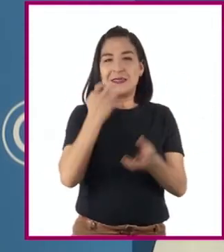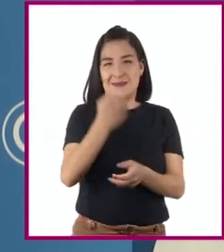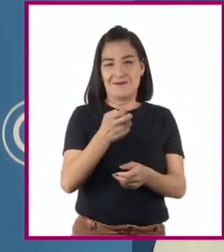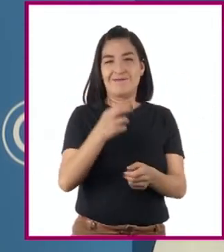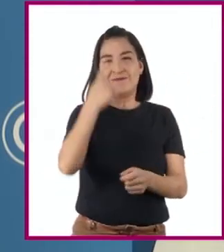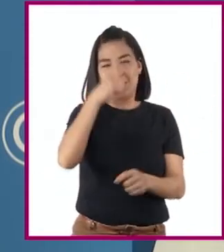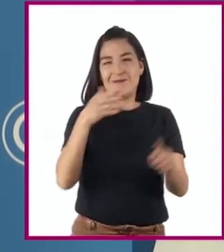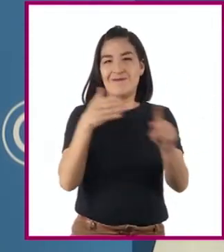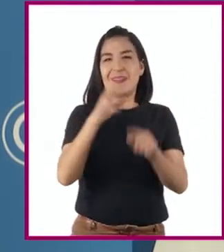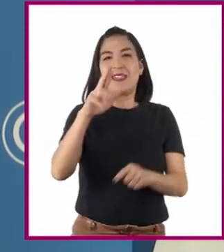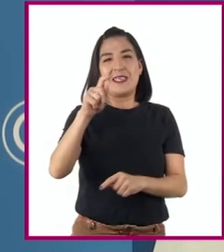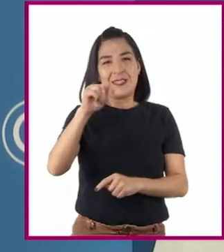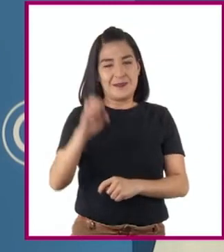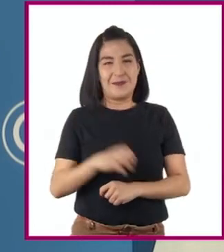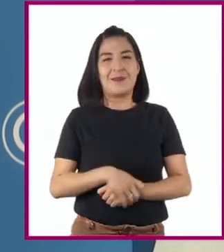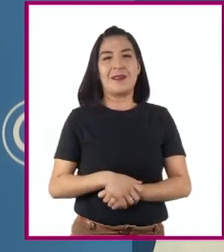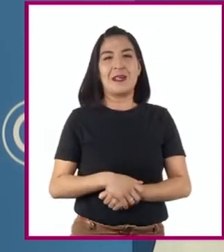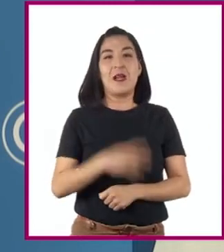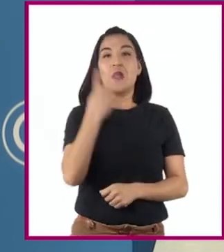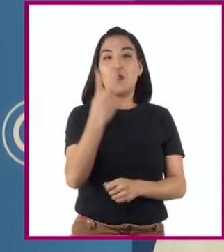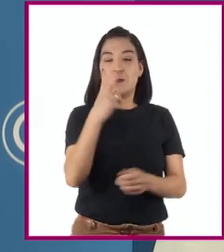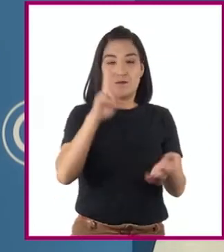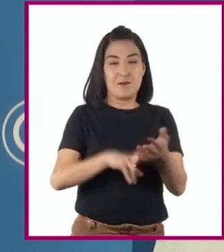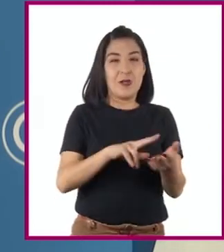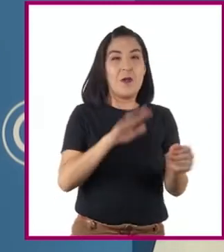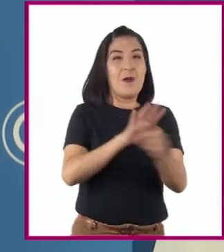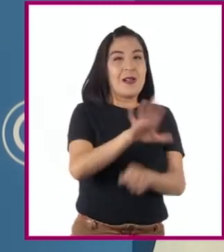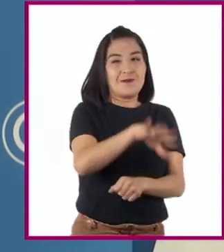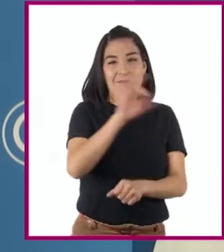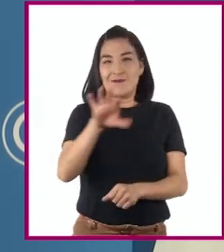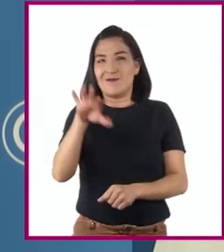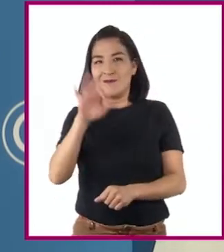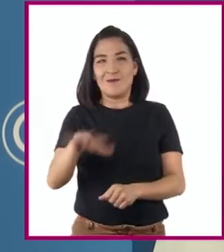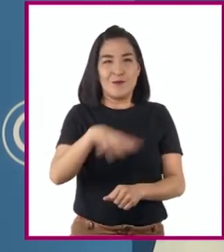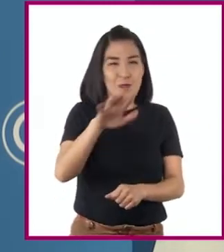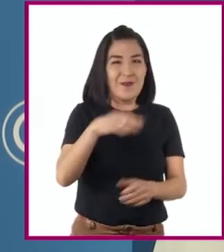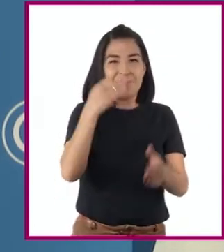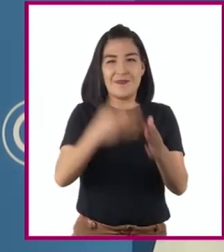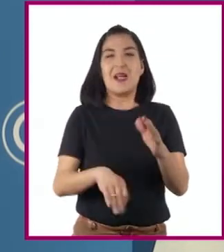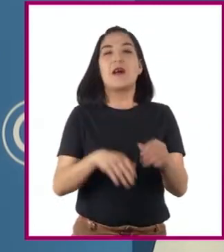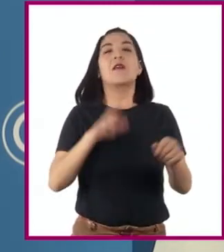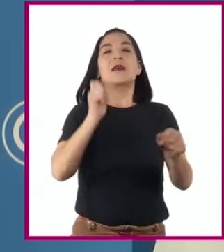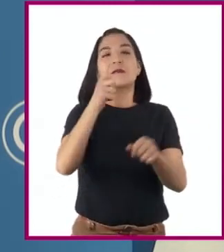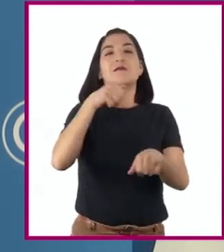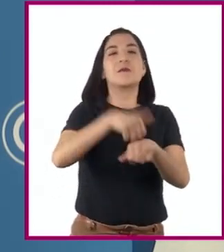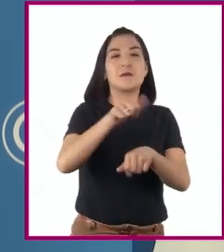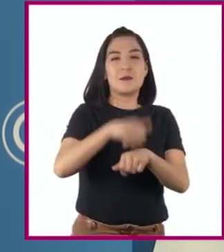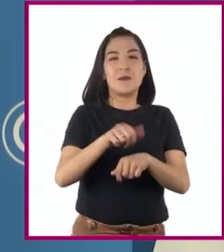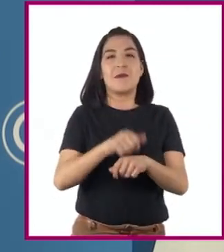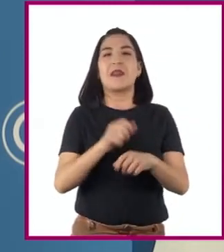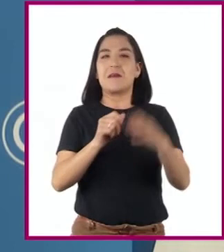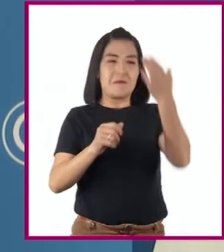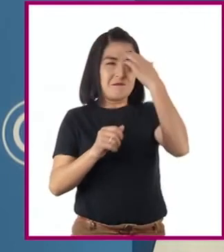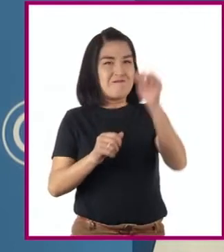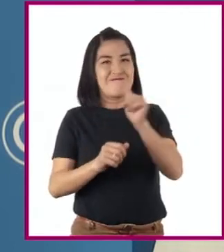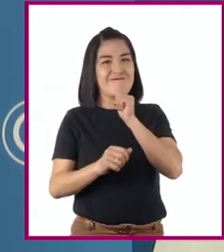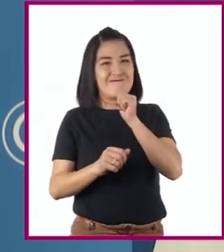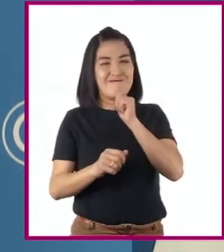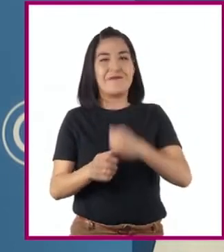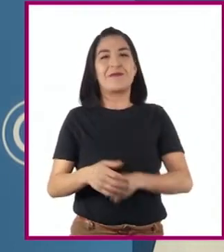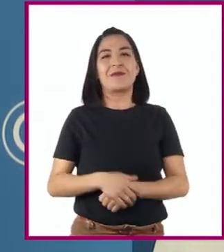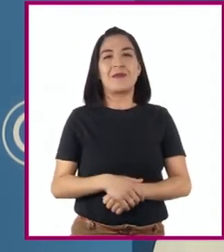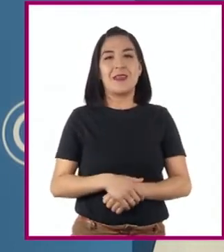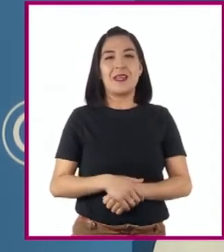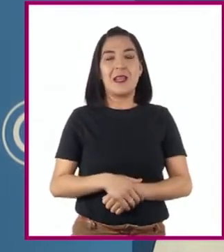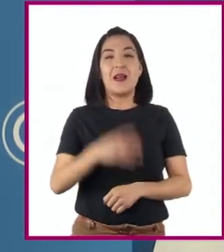reto. Tenemos dos valores por encontrar, refiriéndonos a los dos números que desconocemos.